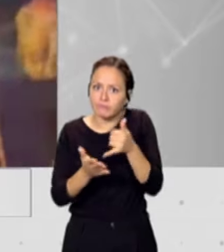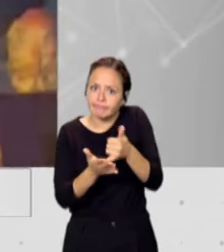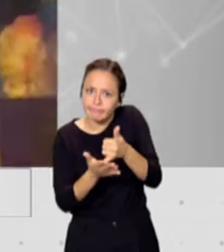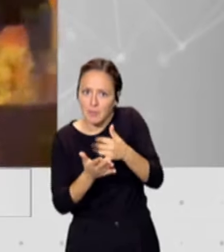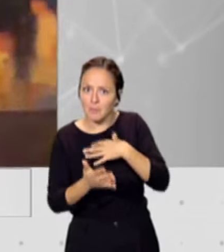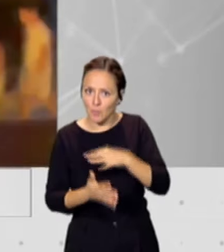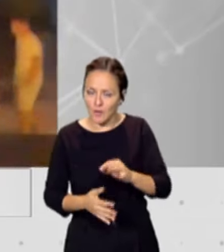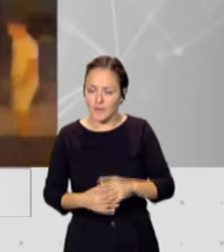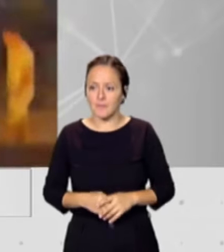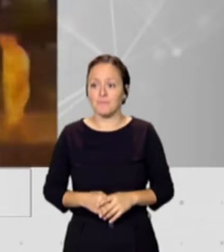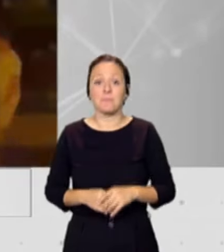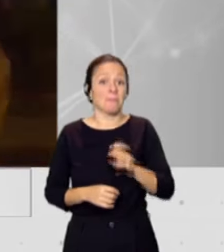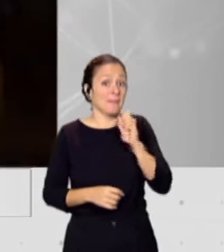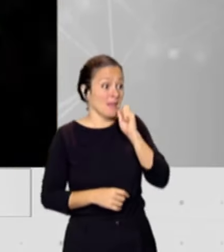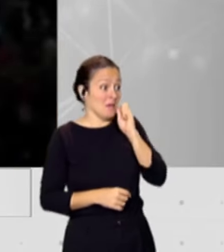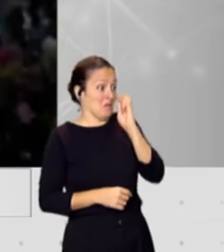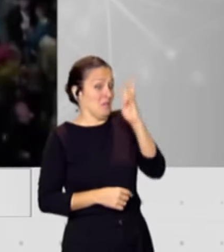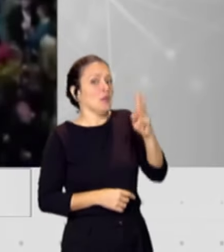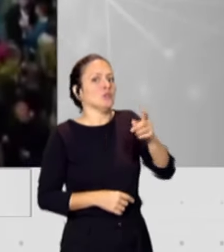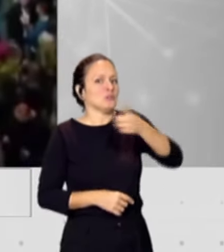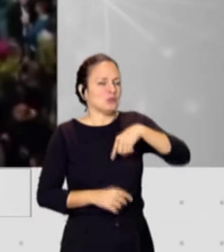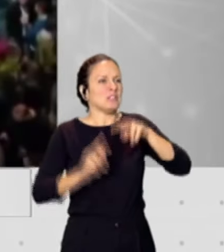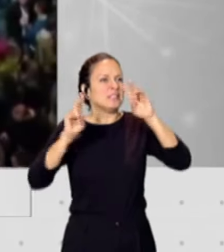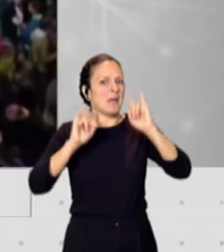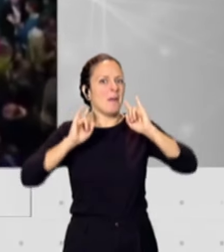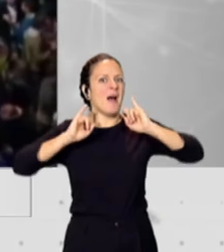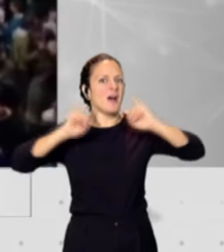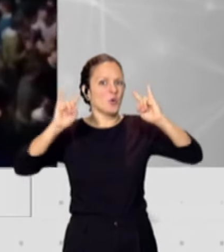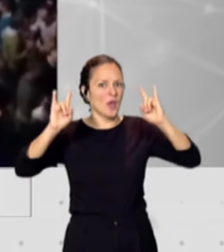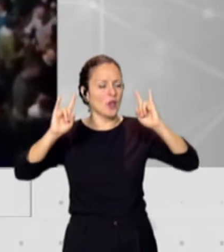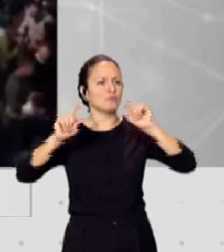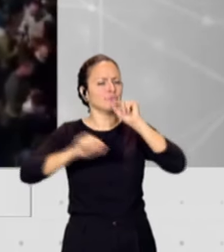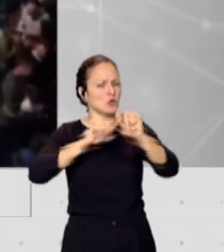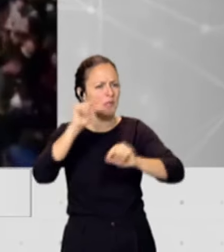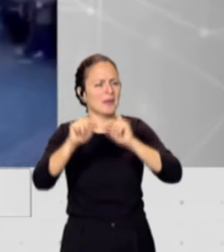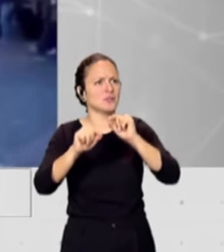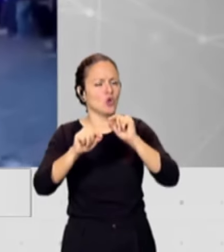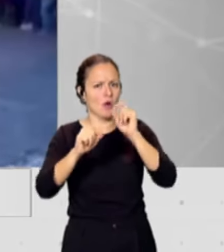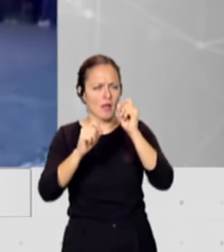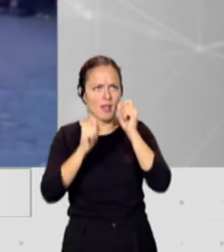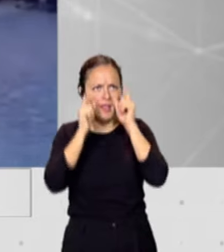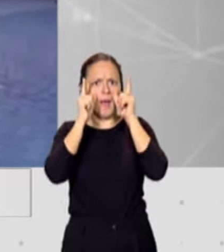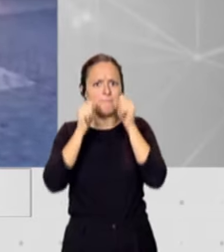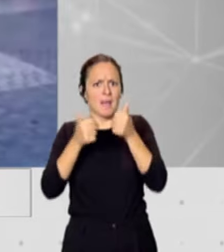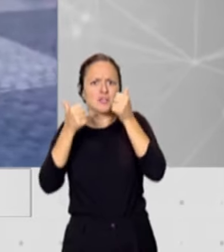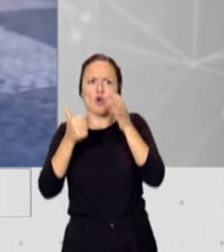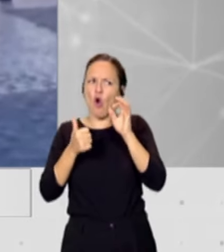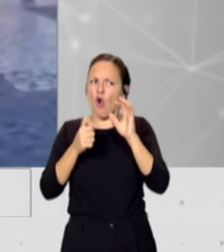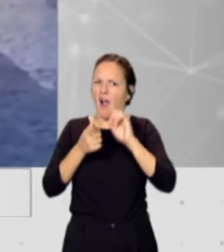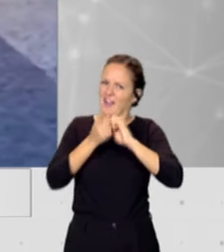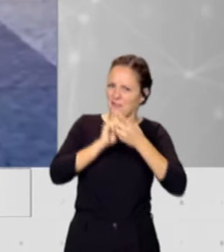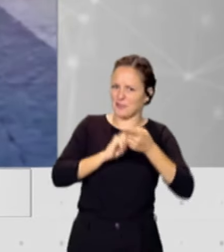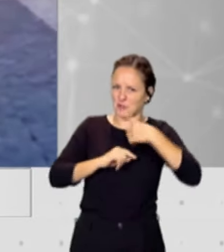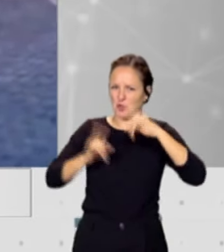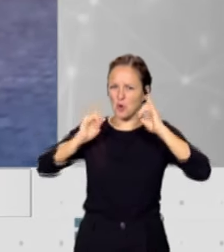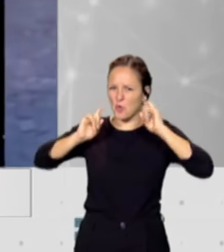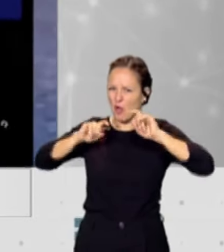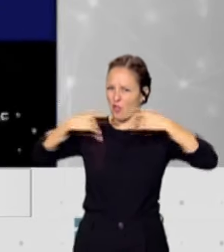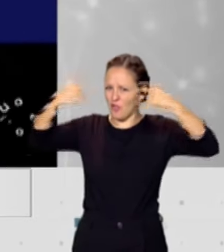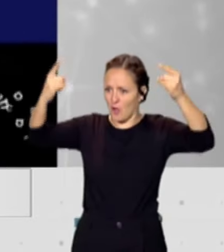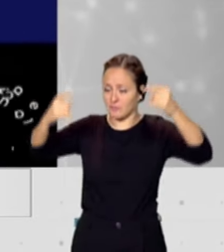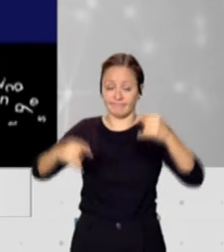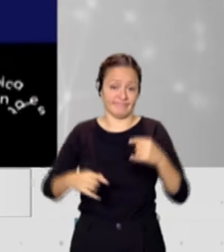con el paso de los años Somos más conscientes de la contaminación acústica o nos hemos vuelto más ruidosos bueno somos